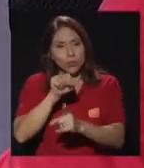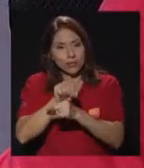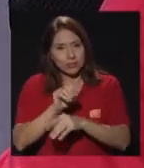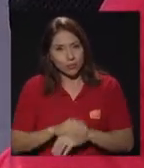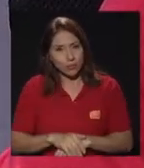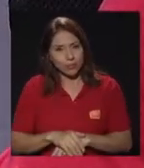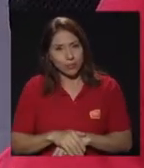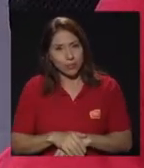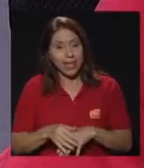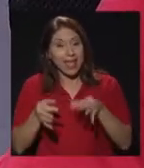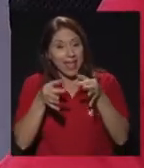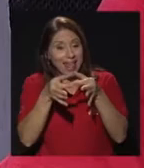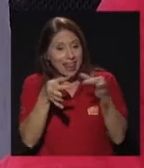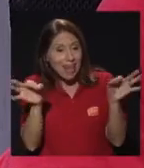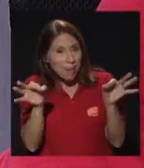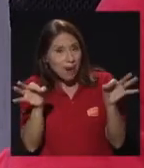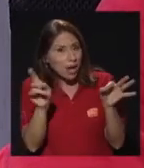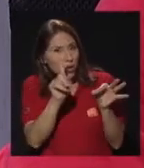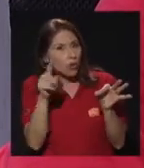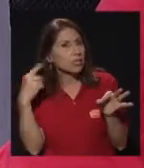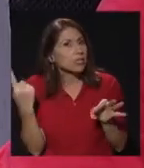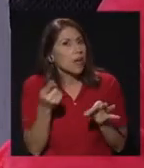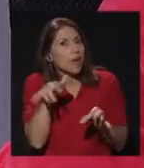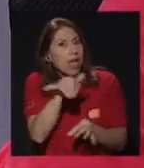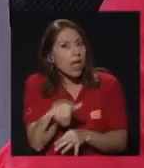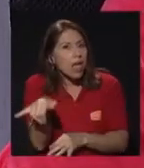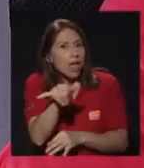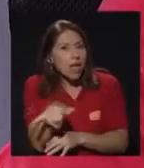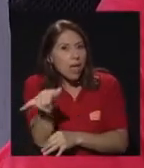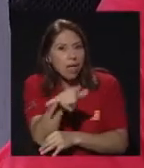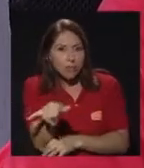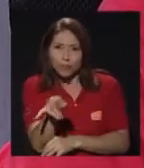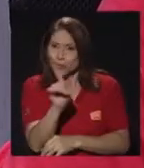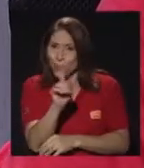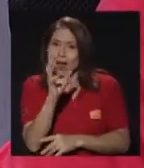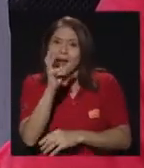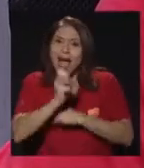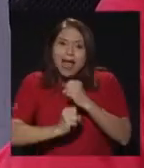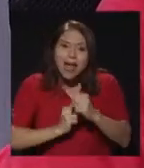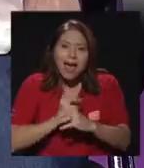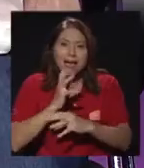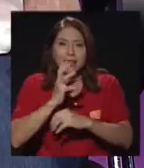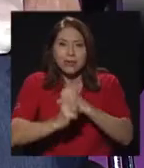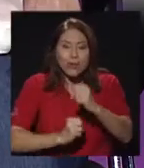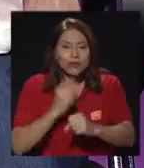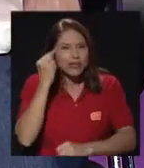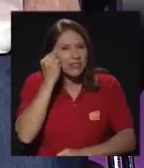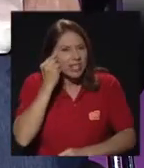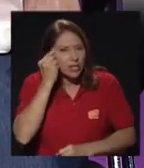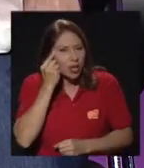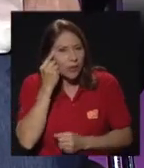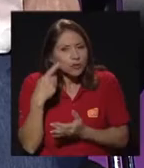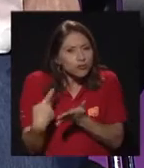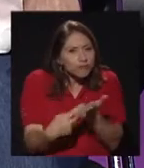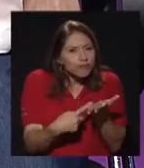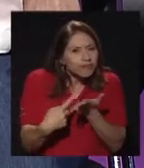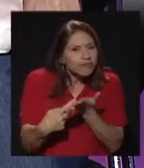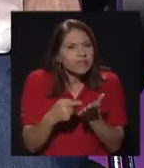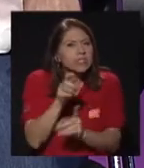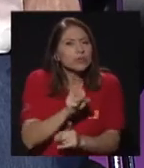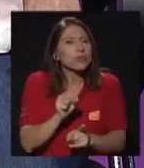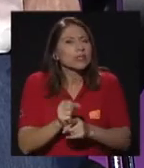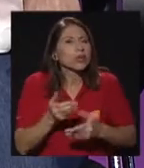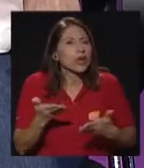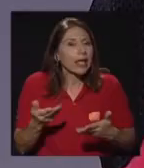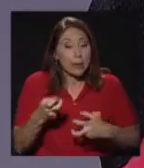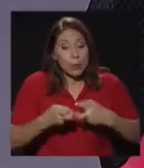que siempre se dice lo mismo, sino cada año reflexionamos en qué situación estamos, cuál es el problema hoy, dónde